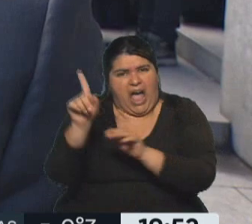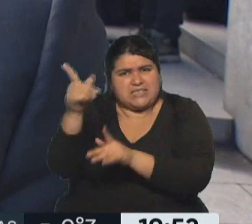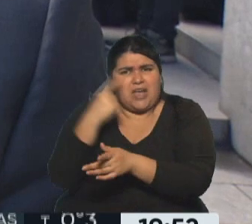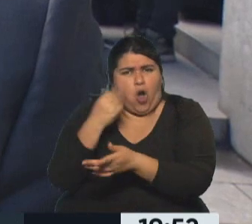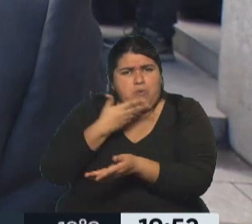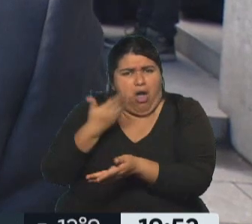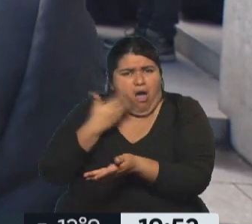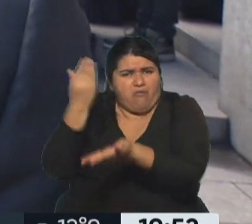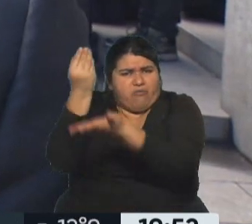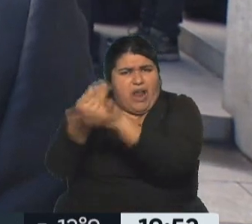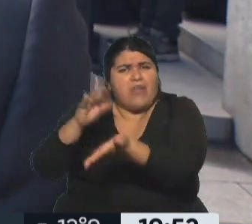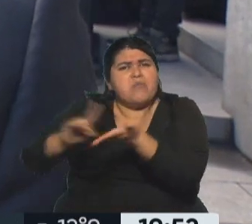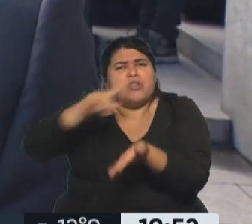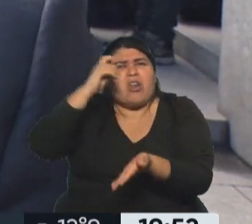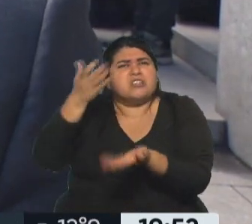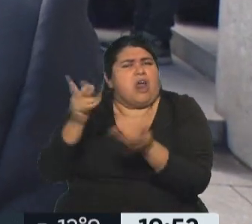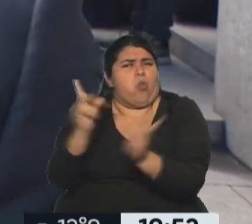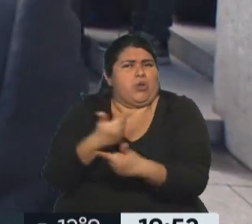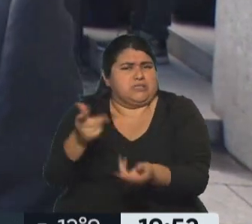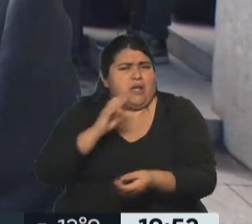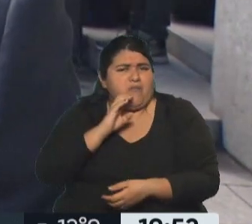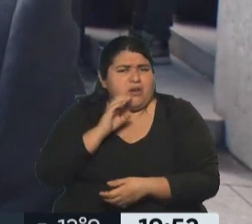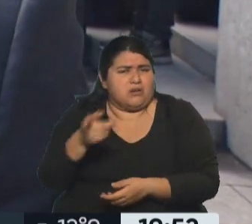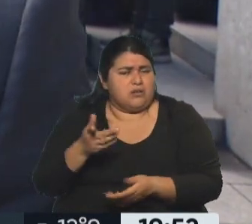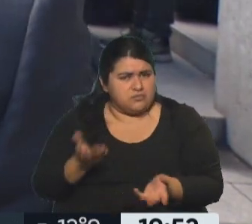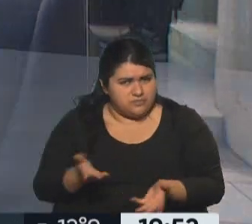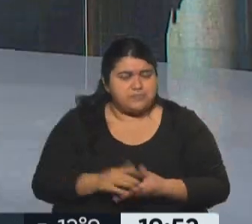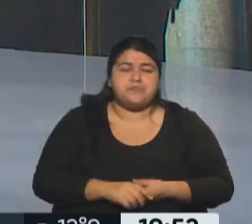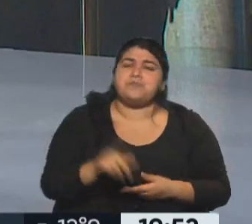este diputado nacional, que la verdad que dan vergüenza. ¿Y quién lo paga el salario básico universal?